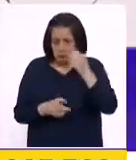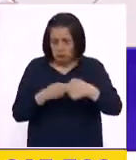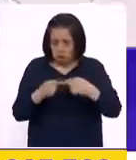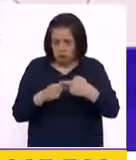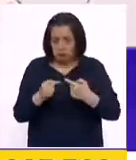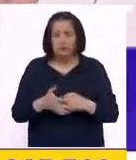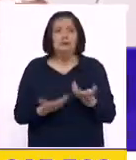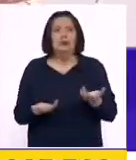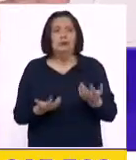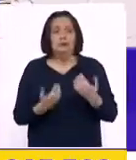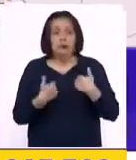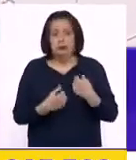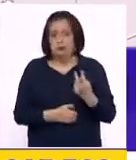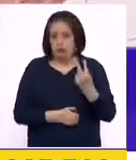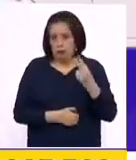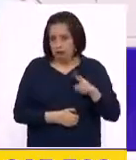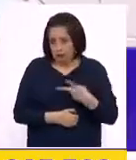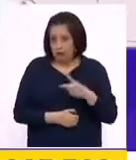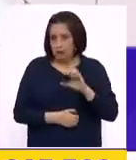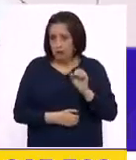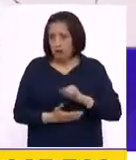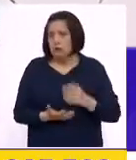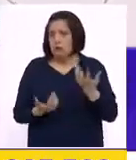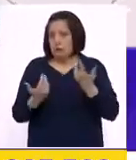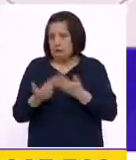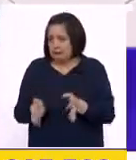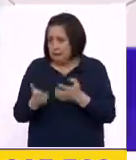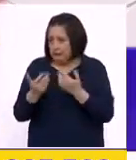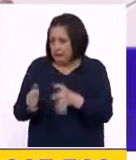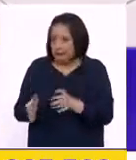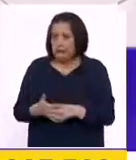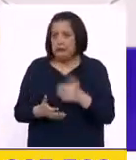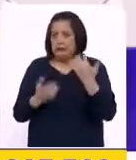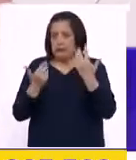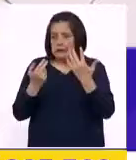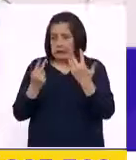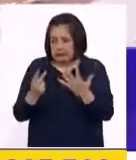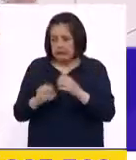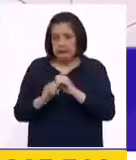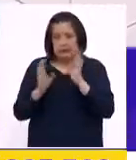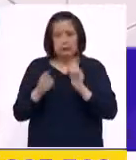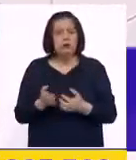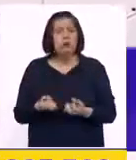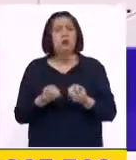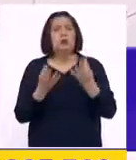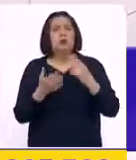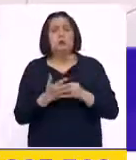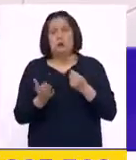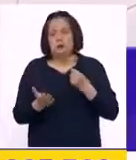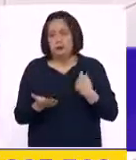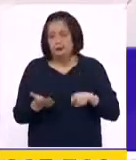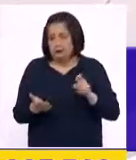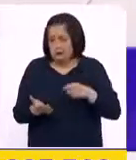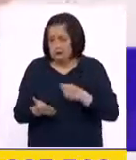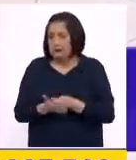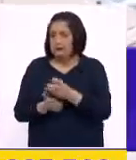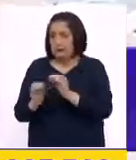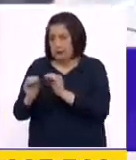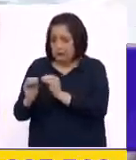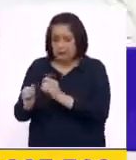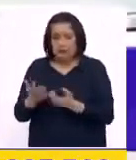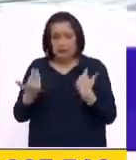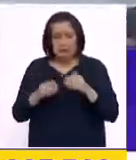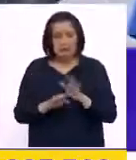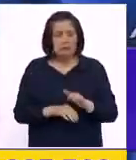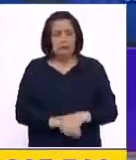tenías ingresos de 2.000 soles, los cuales estás perdiendo durante ya 7 días. ¿Y cuántos son los gastos que tienes que hacer por mantenimiento? Para terminar,